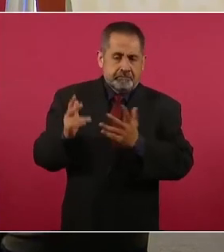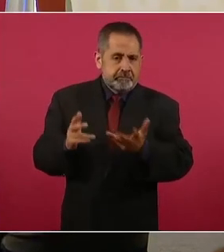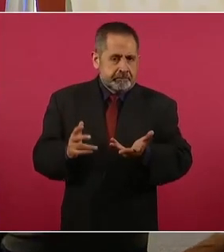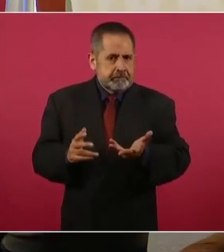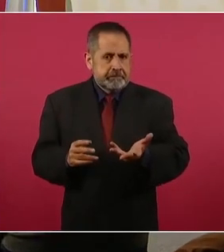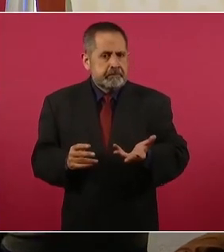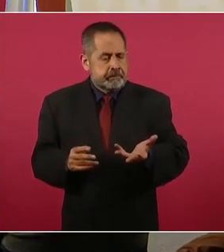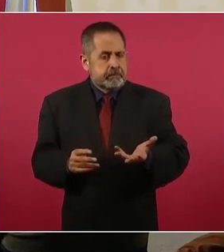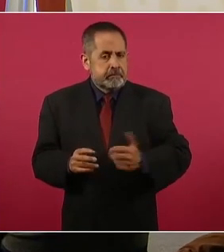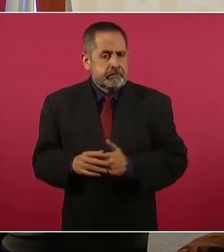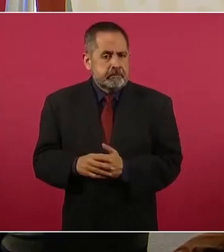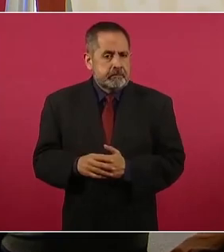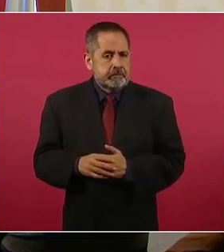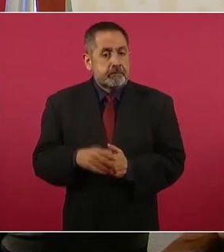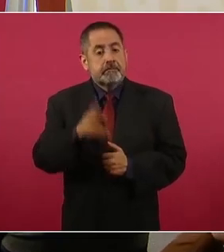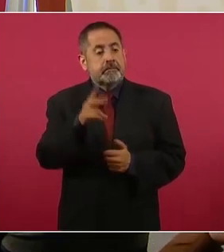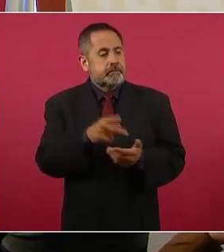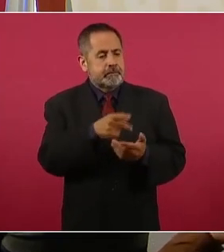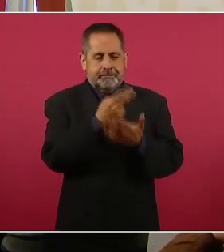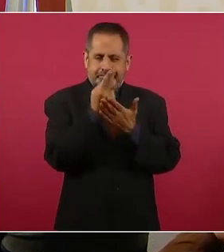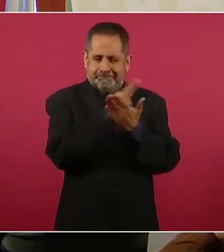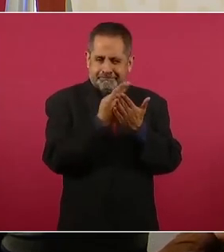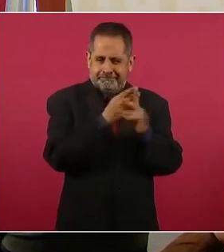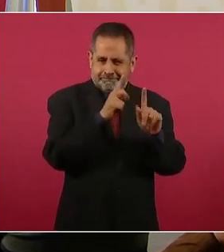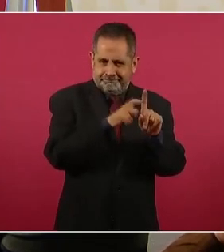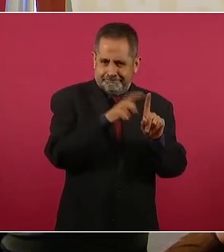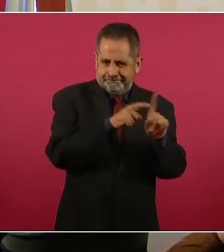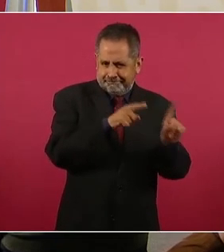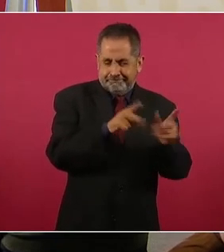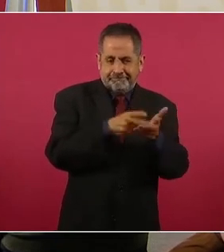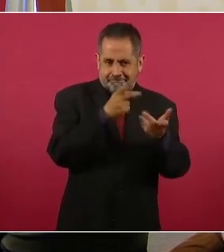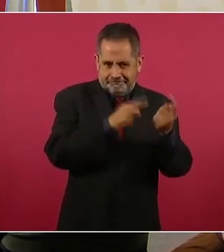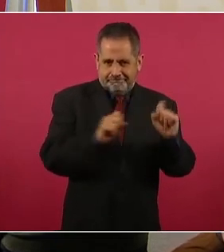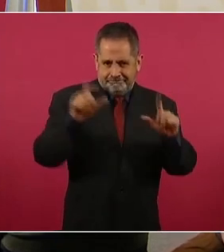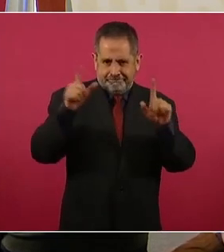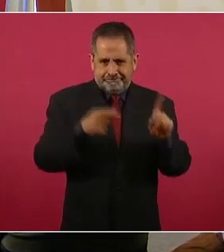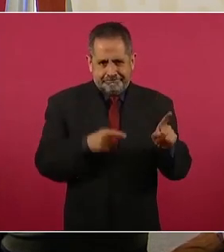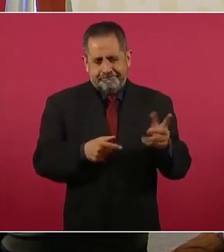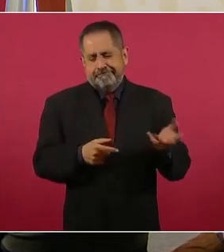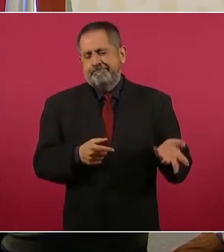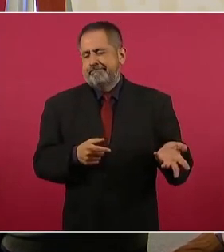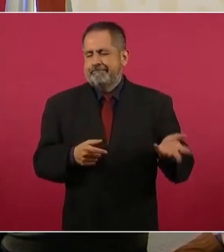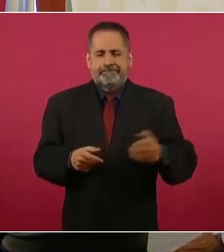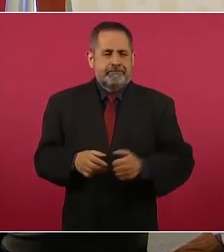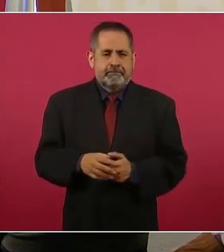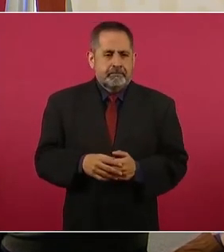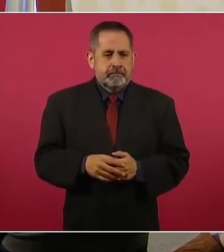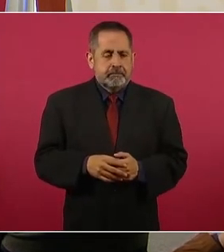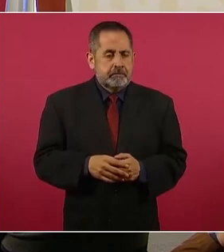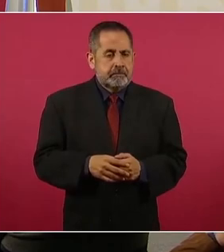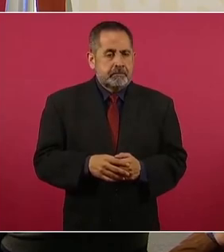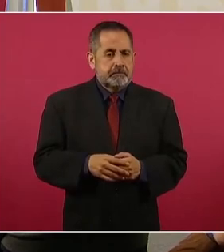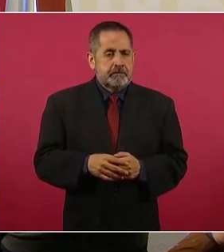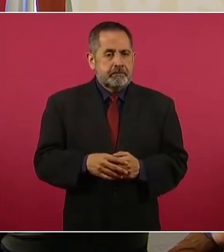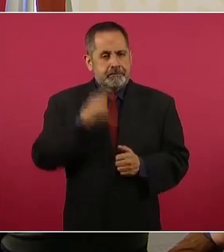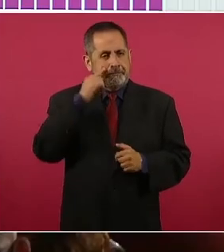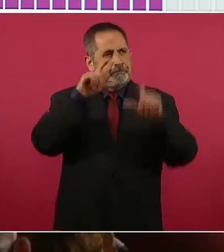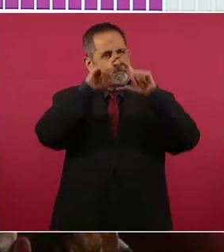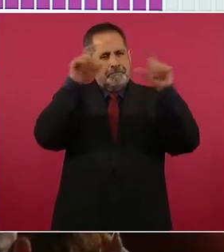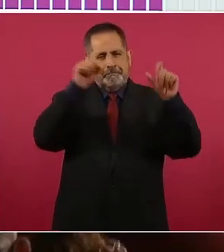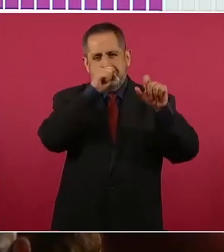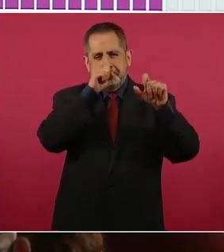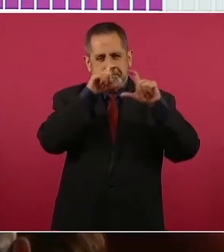Ah, pero regresa la caricatura. Y arriba de la